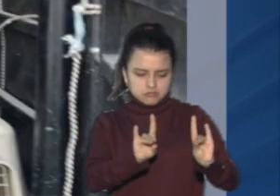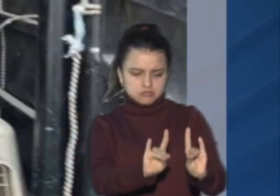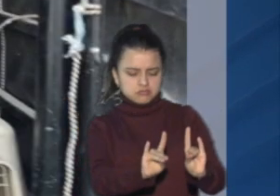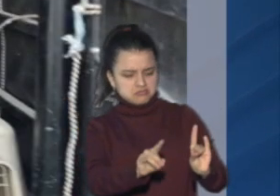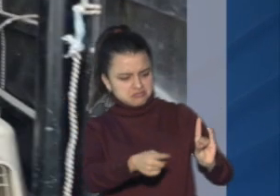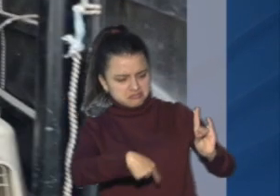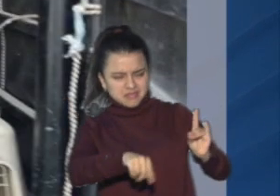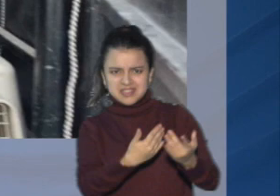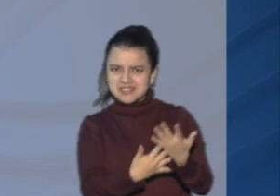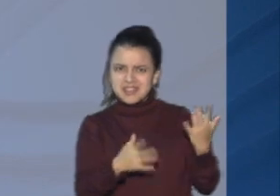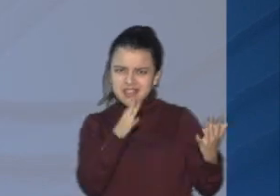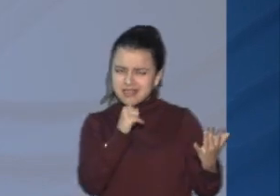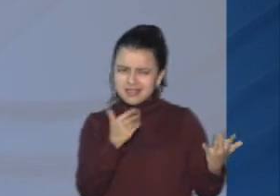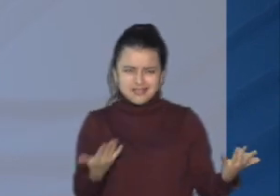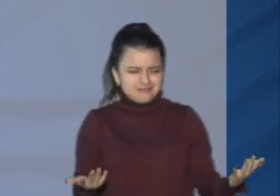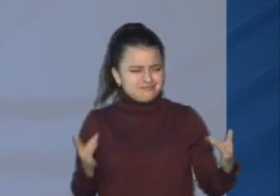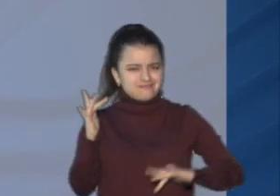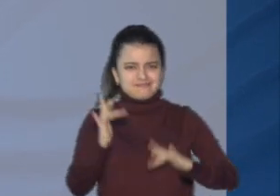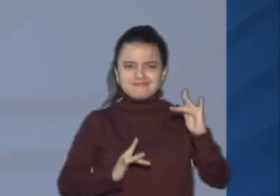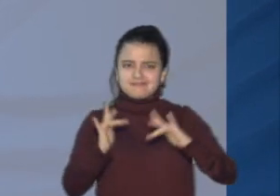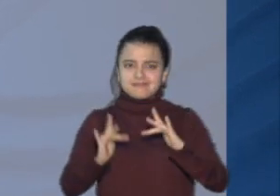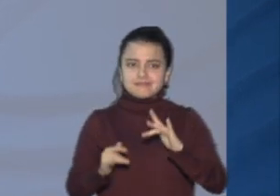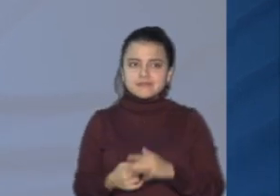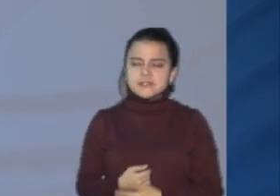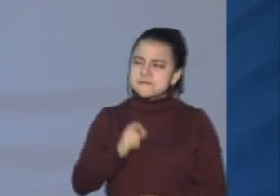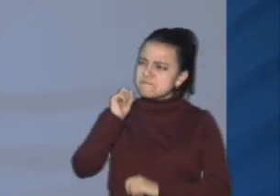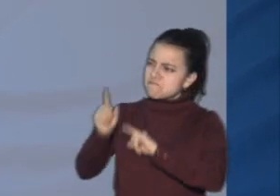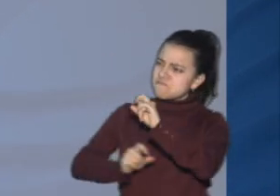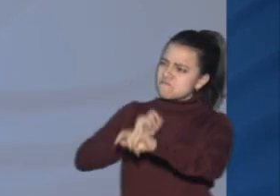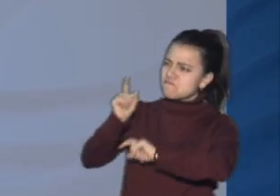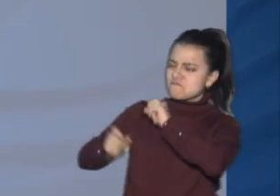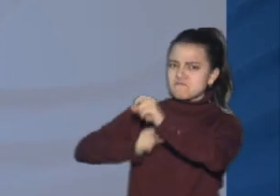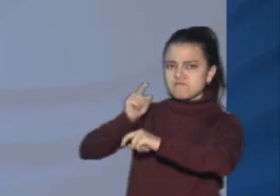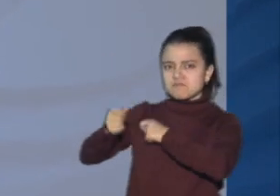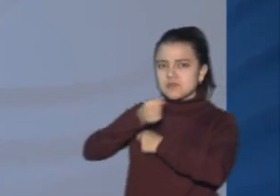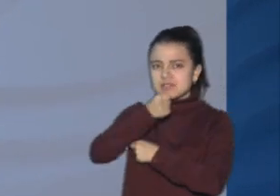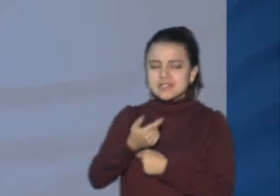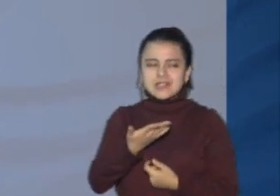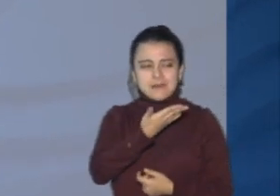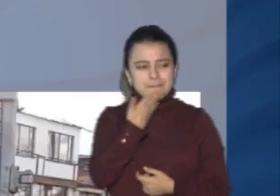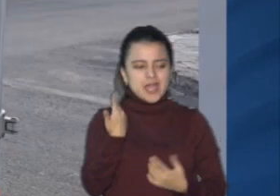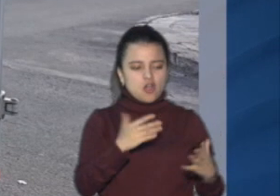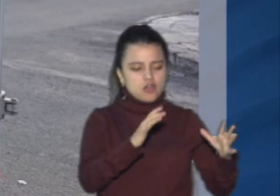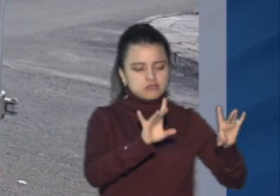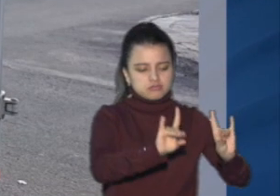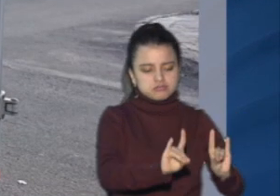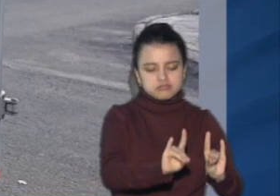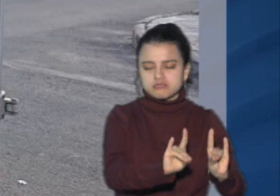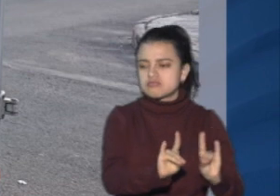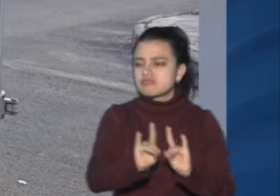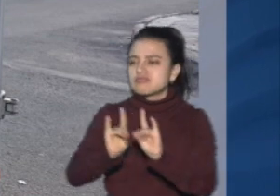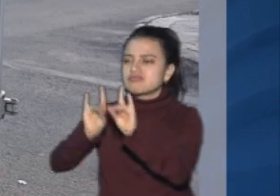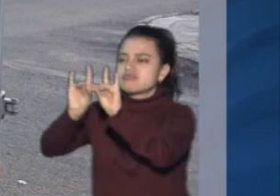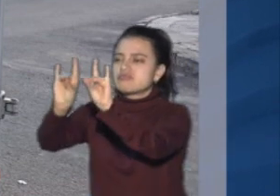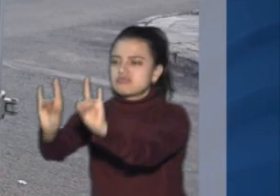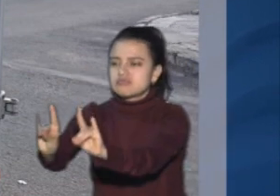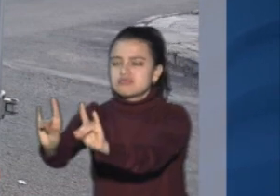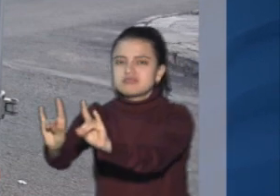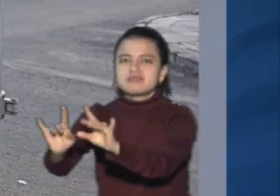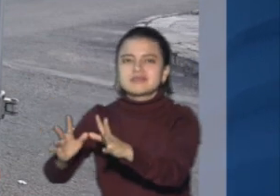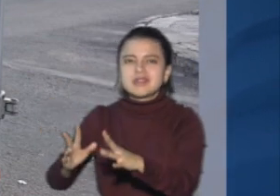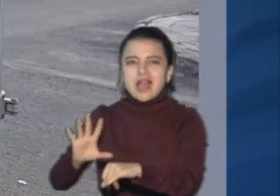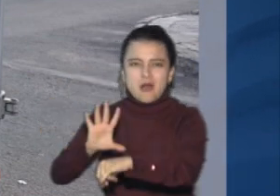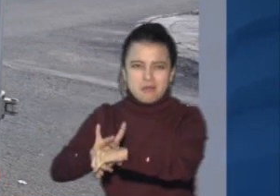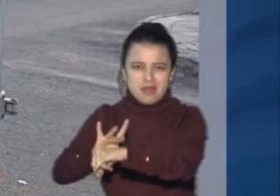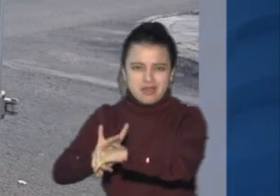sobre las explicaciones que daban los encargados de la guardería, se realizaron los exámenes correspondientes en una veterinaria, los cuales indican que el perro